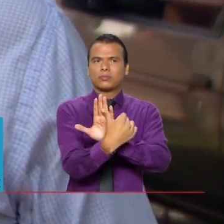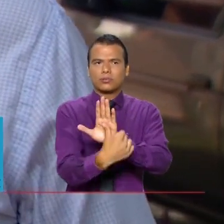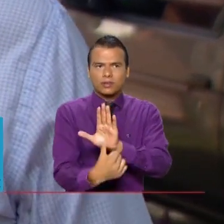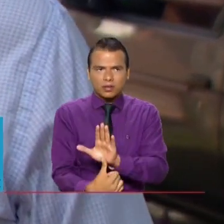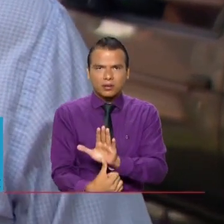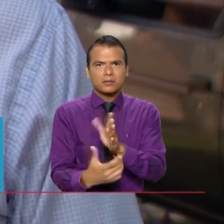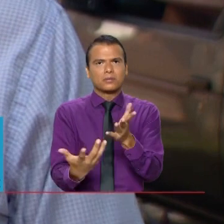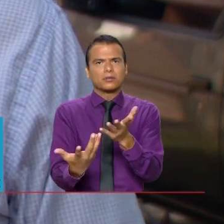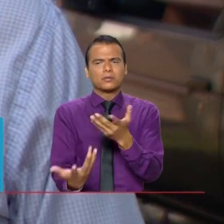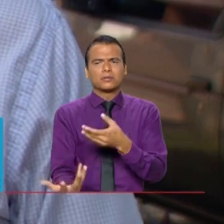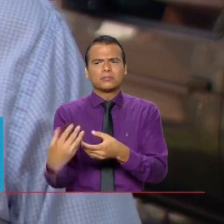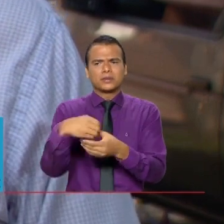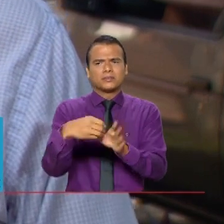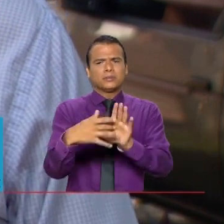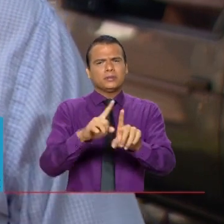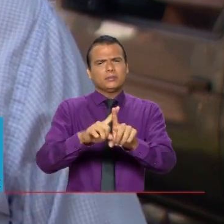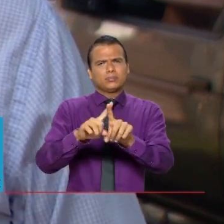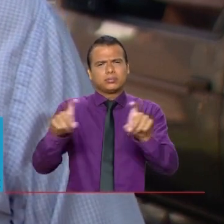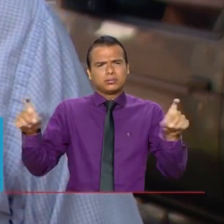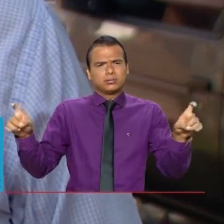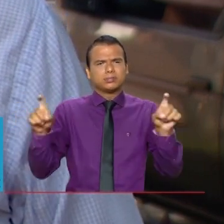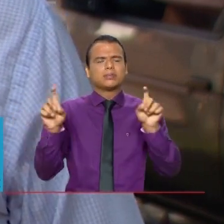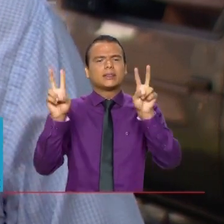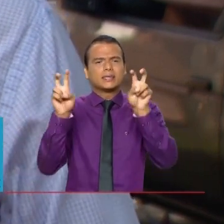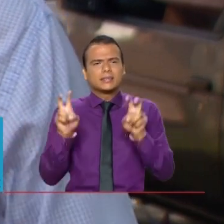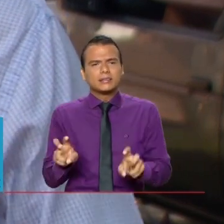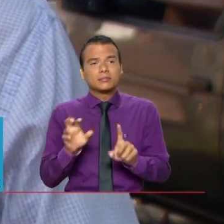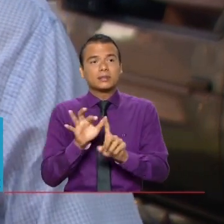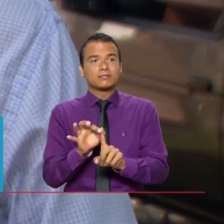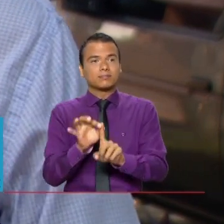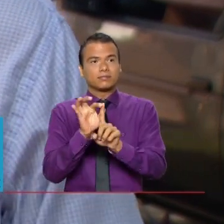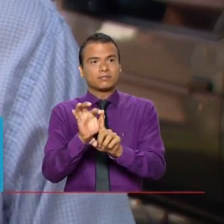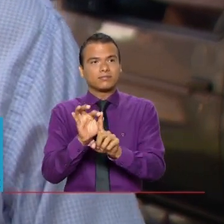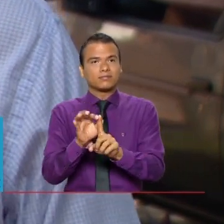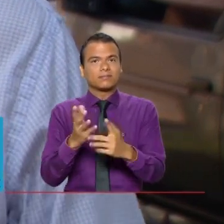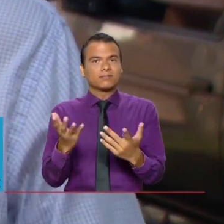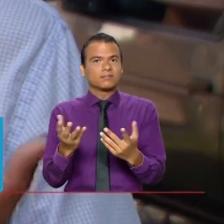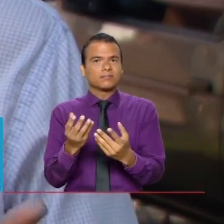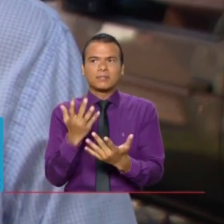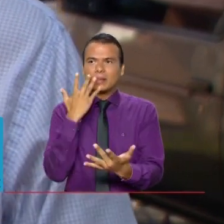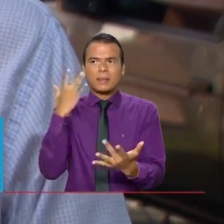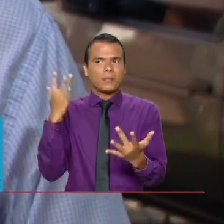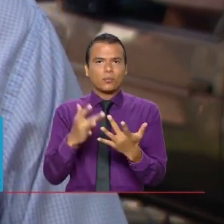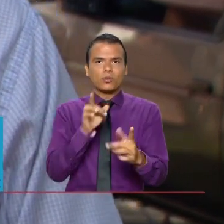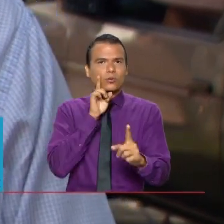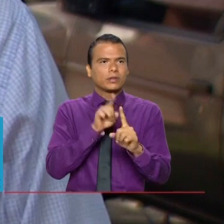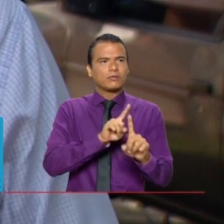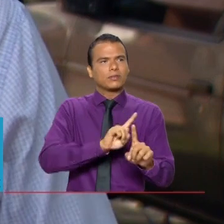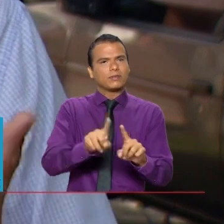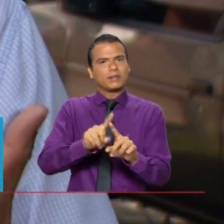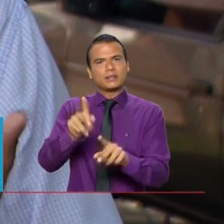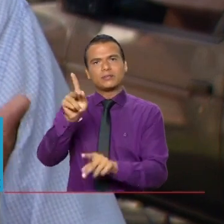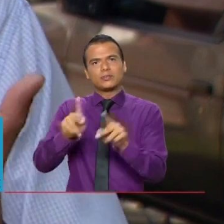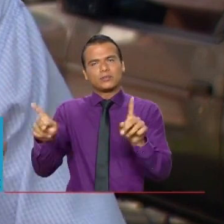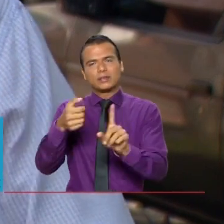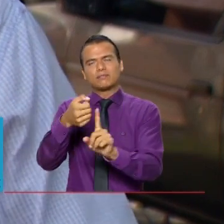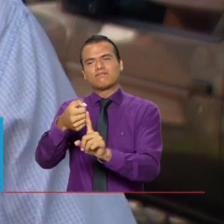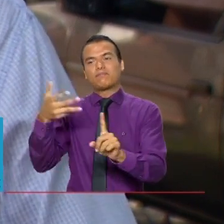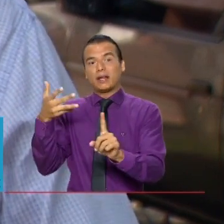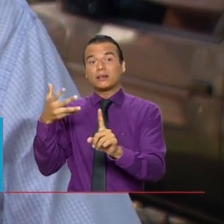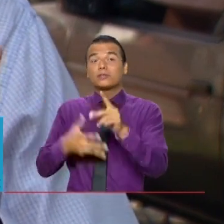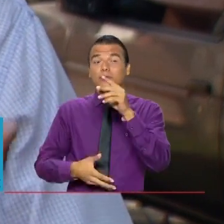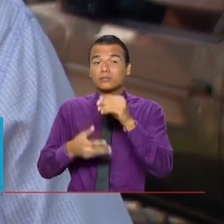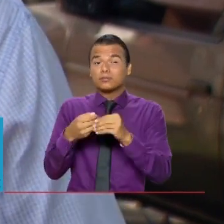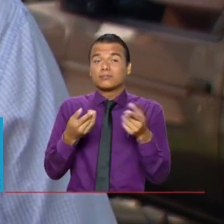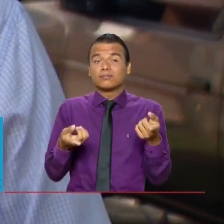los contenidos de alguna manera abrirlos en el sentido de tener diferentes géneros y diferentes apuestas esto sin